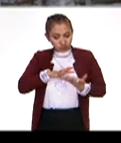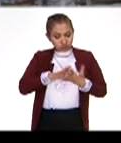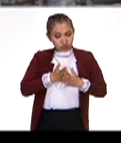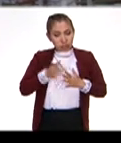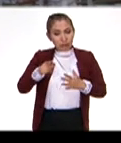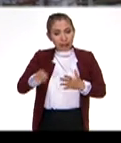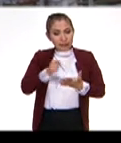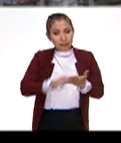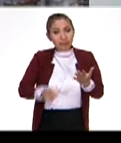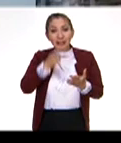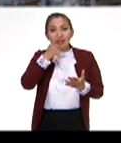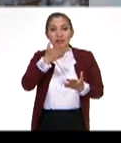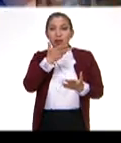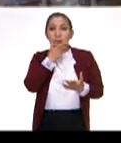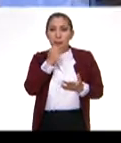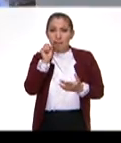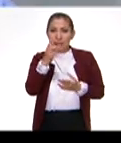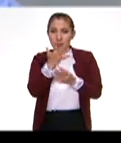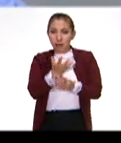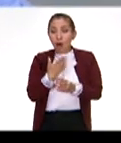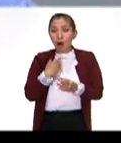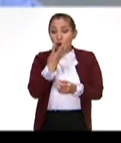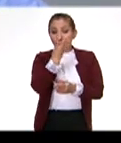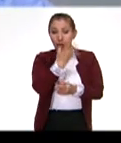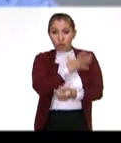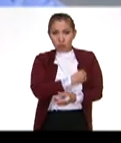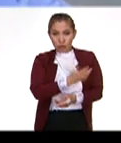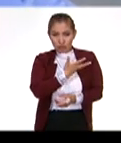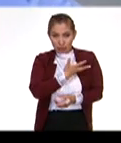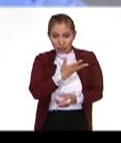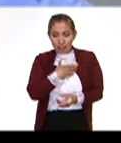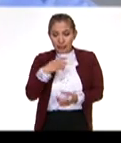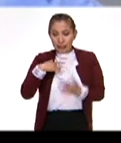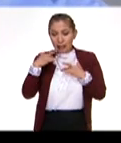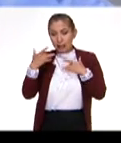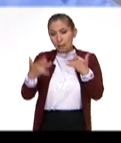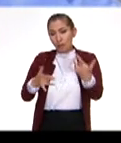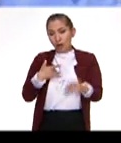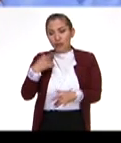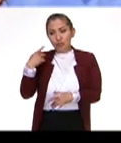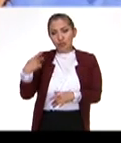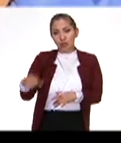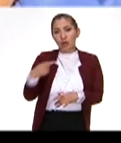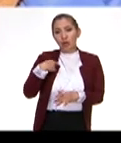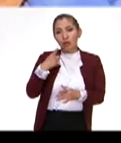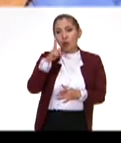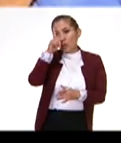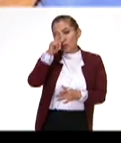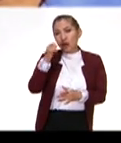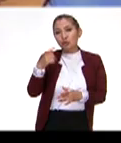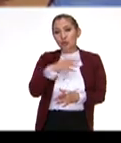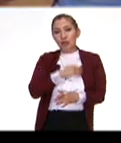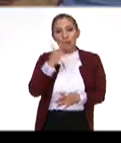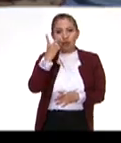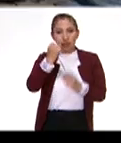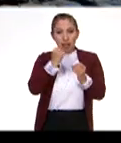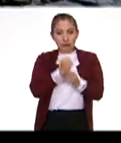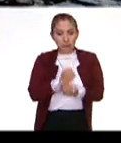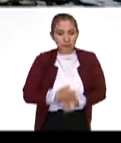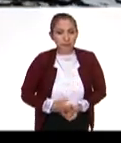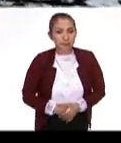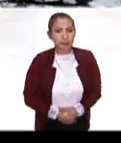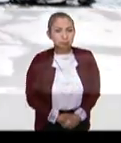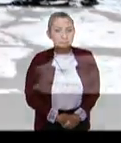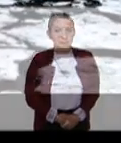arte, nos dice el sonorense, padre de 4 hijos y enamorado, como dice, de Luna, su hija de 2 años.